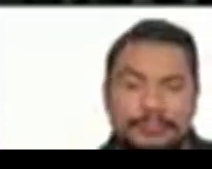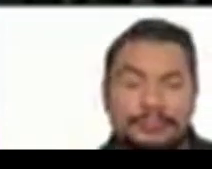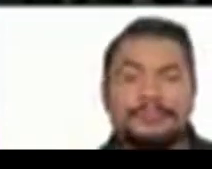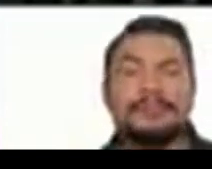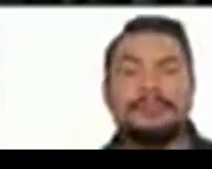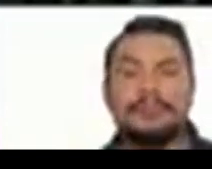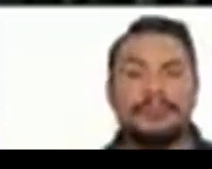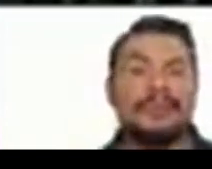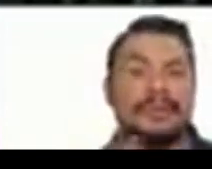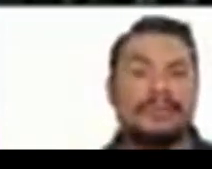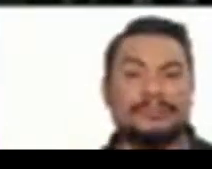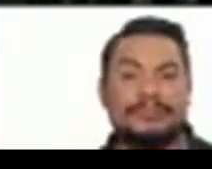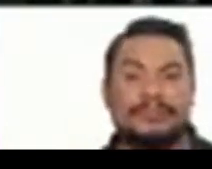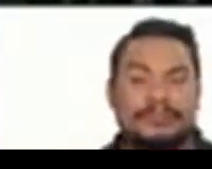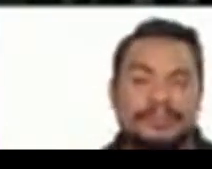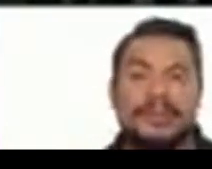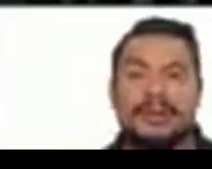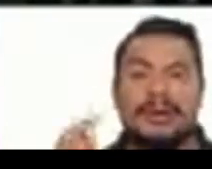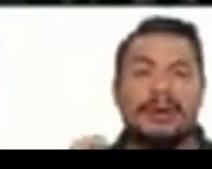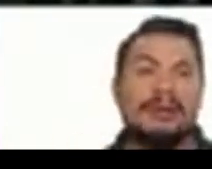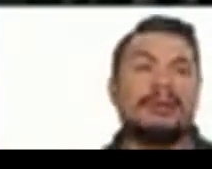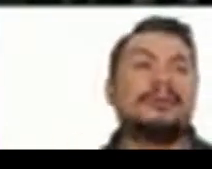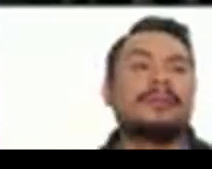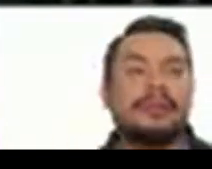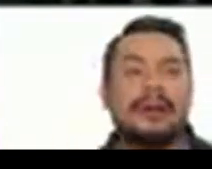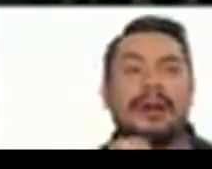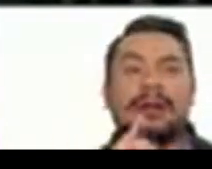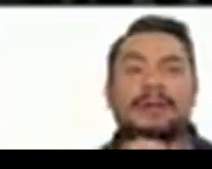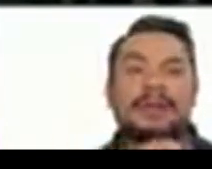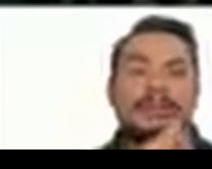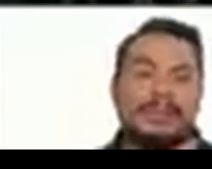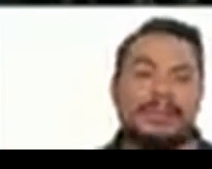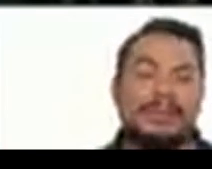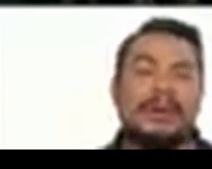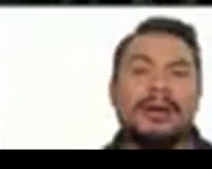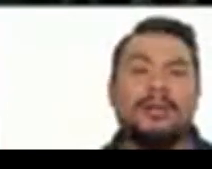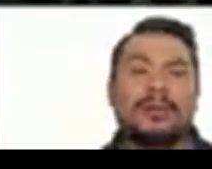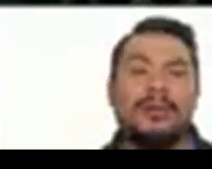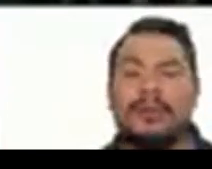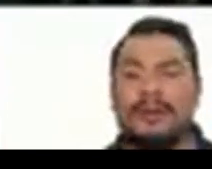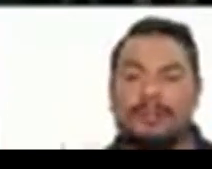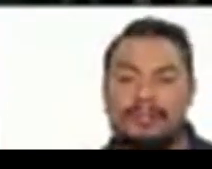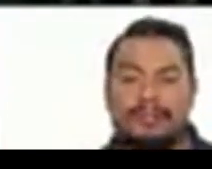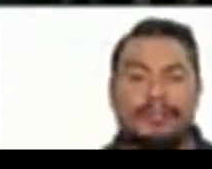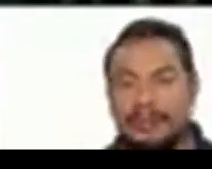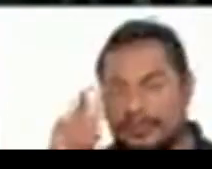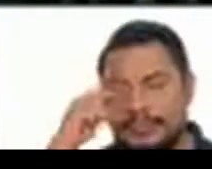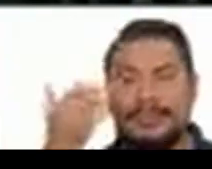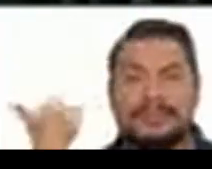los expresidentes Yamil Maguad Vit y al presidente de